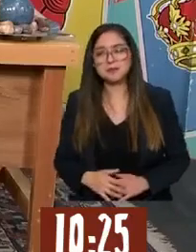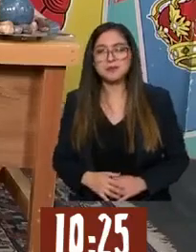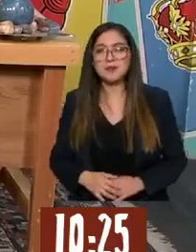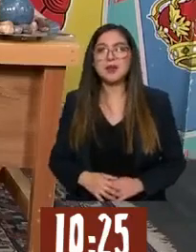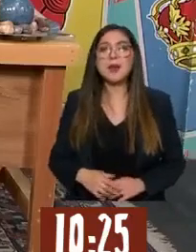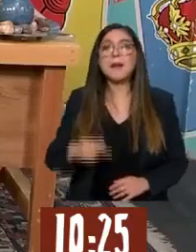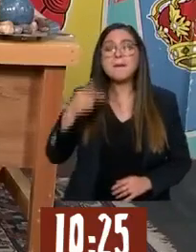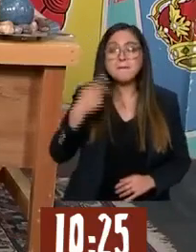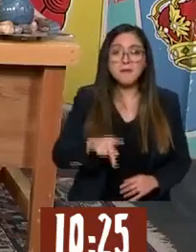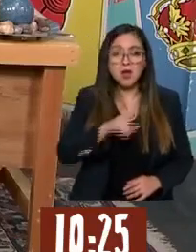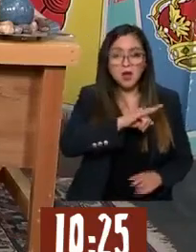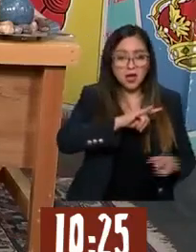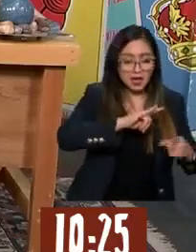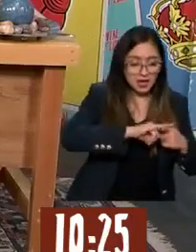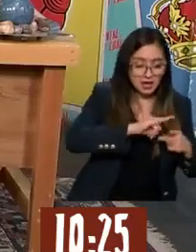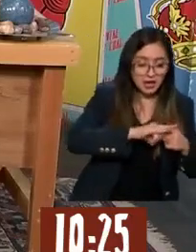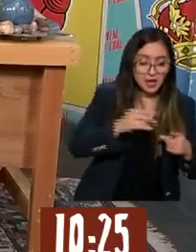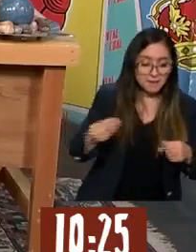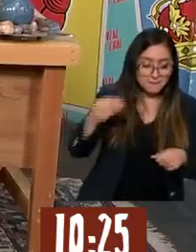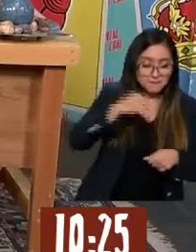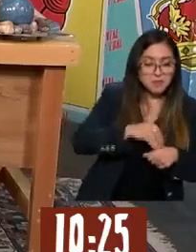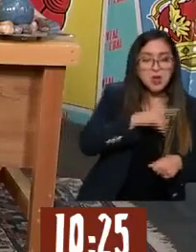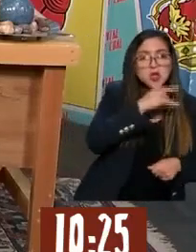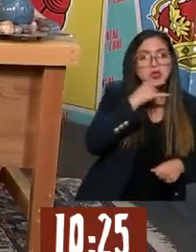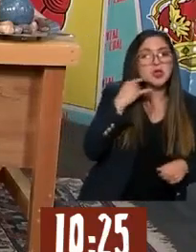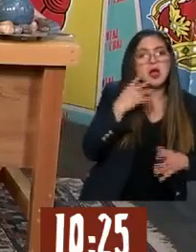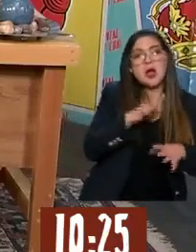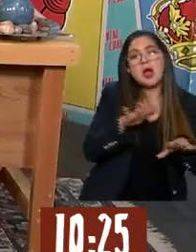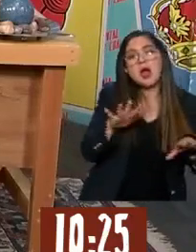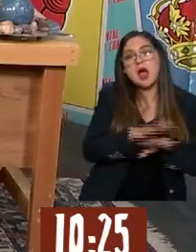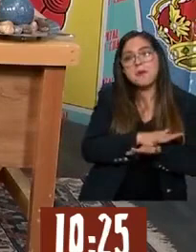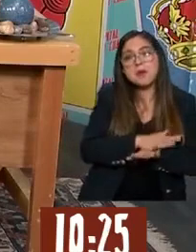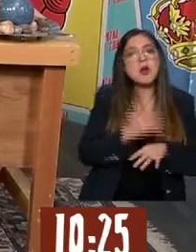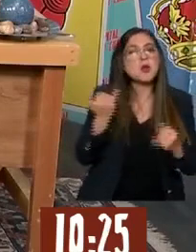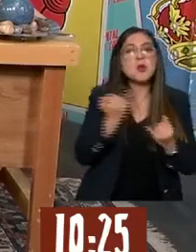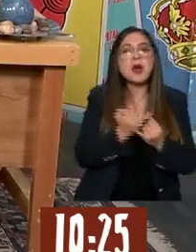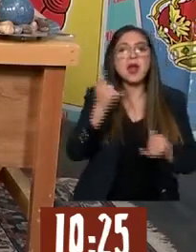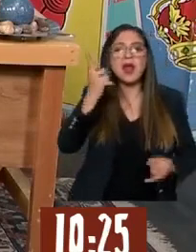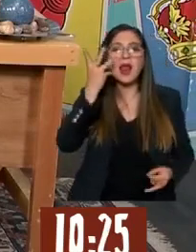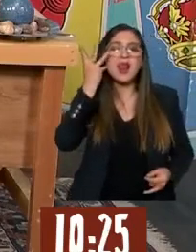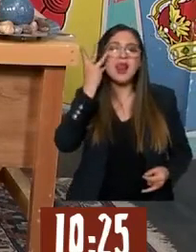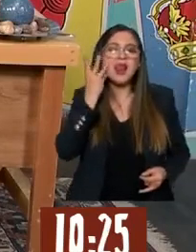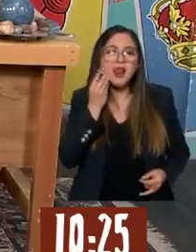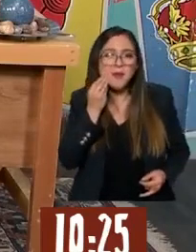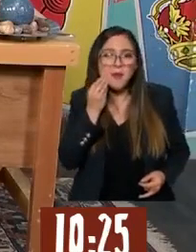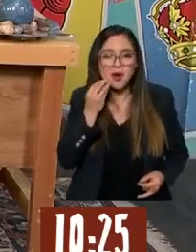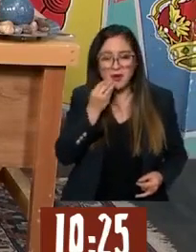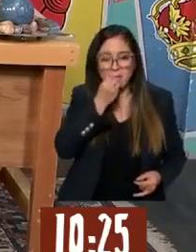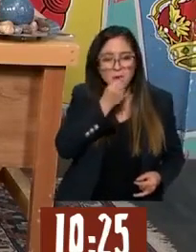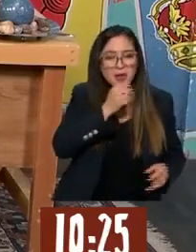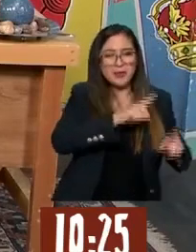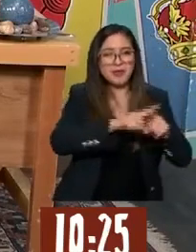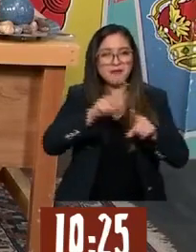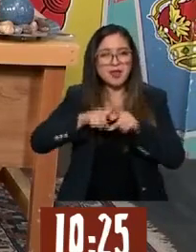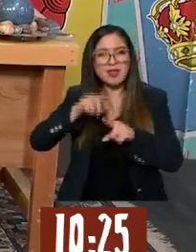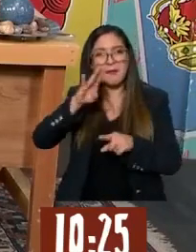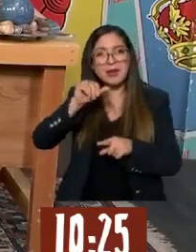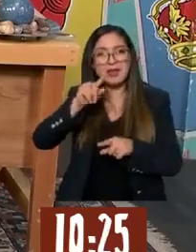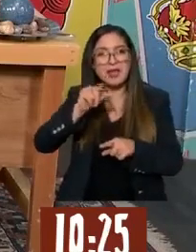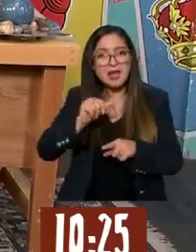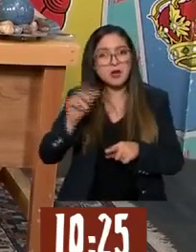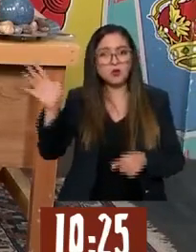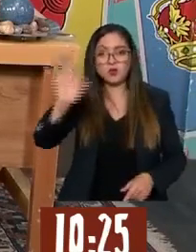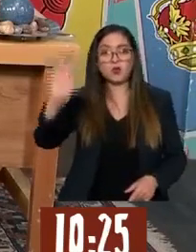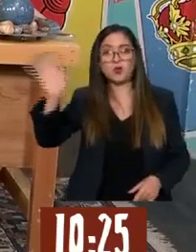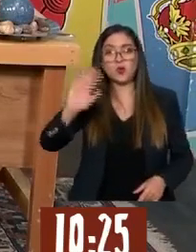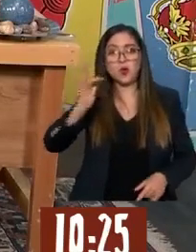cuando le echas chile. Pues el chile mata todo, señora. Igual que el limón mata todas las bacterias. No, no es cierto. No, ahorita que